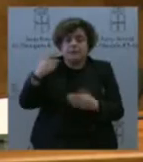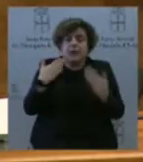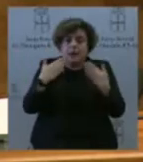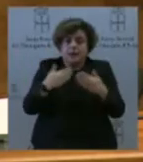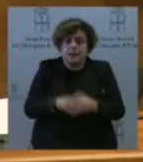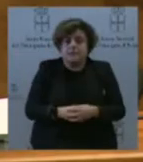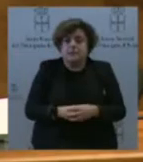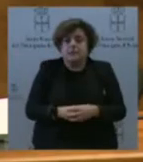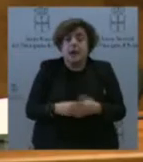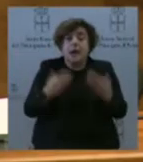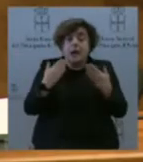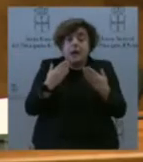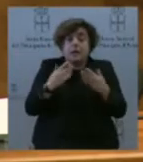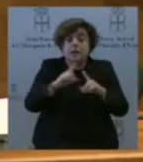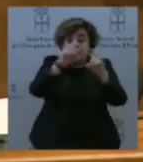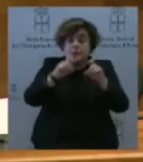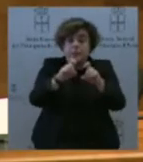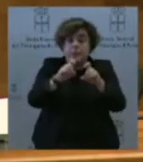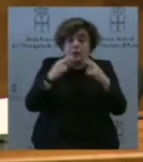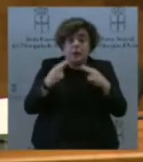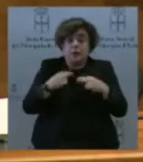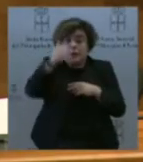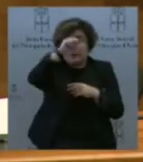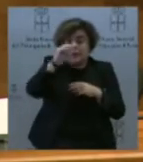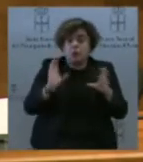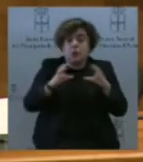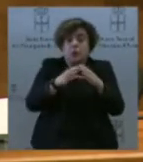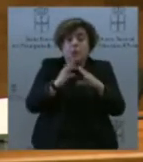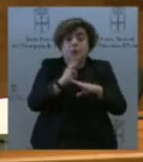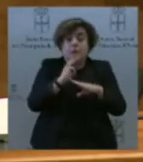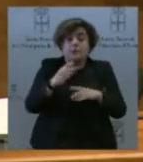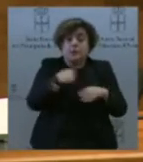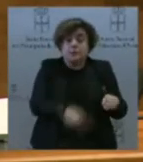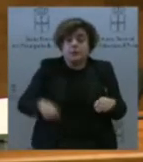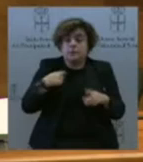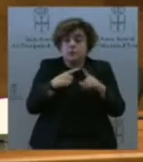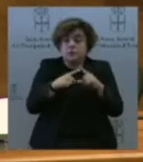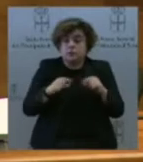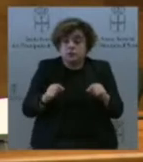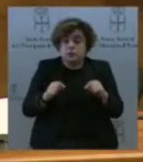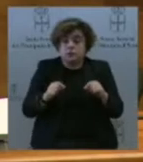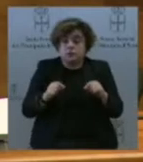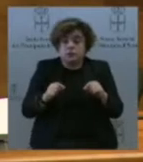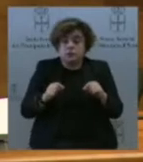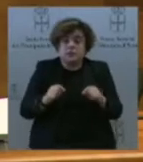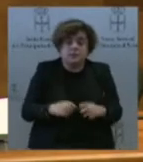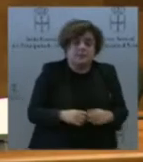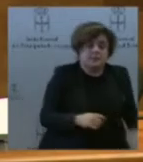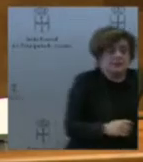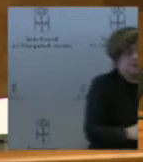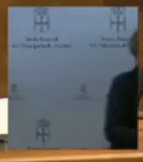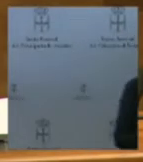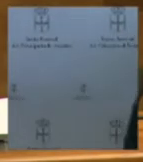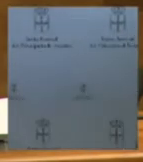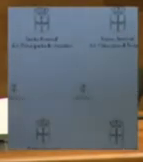Interpelación del diputado del Grupo Parlamentario Podemos Asturias, don Ricardo Menéndez Salmón, a la consejera de Cultura, Política Lingüística y Turismo